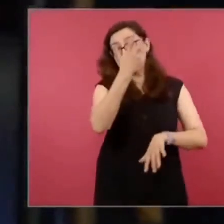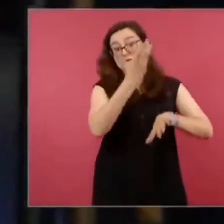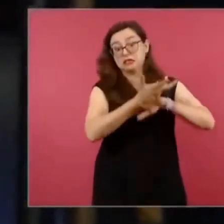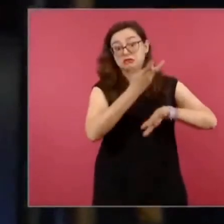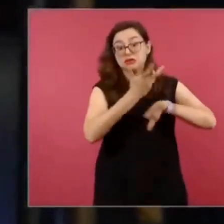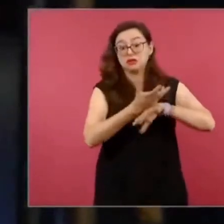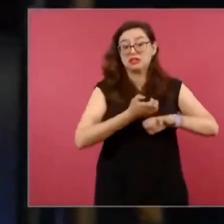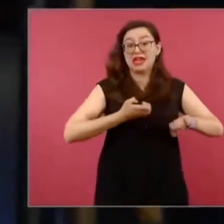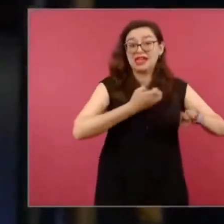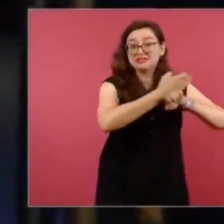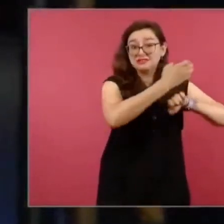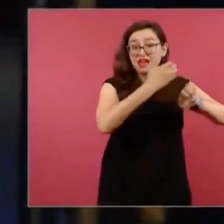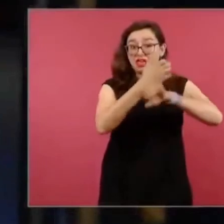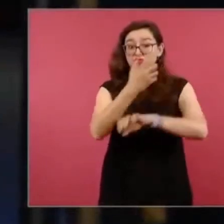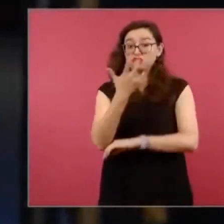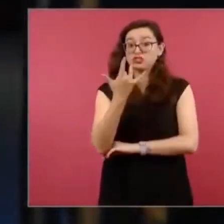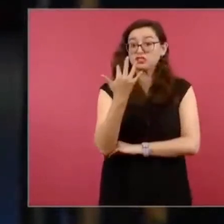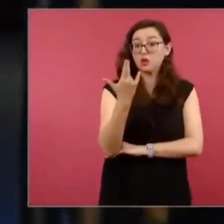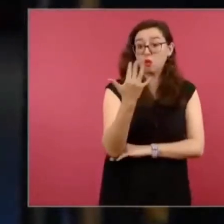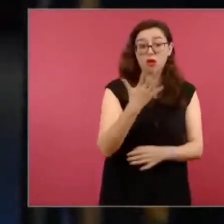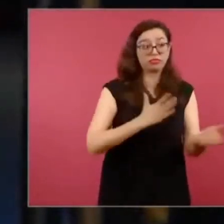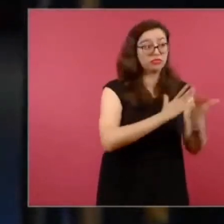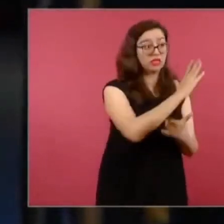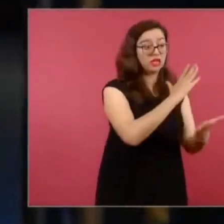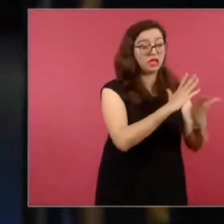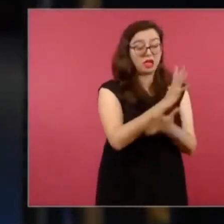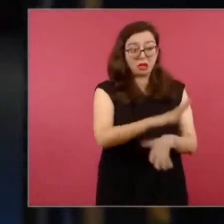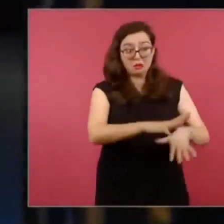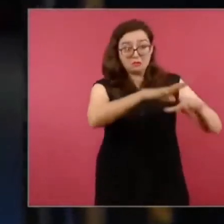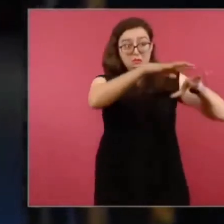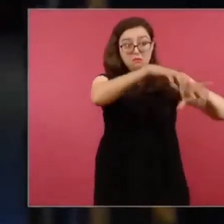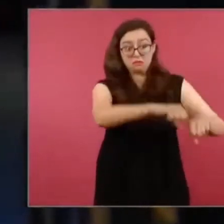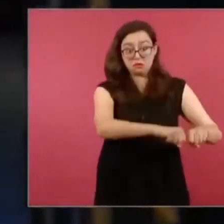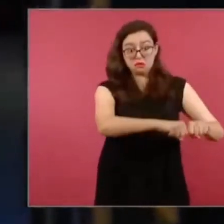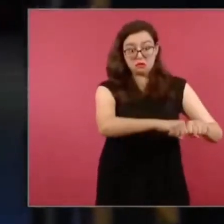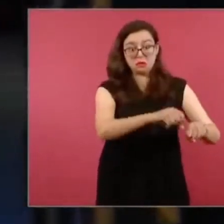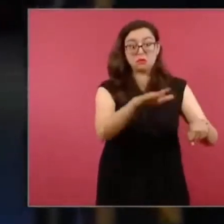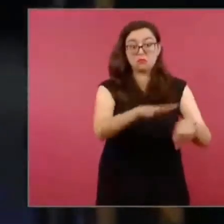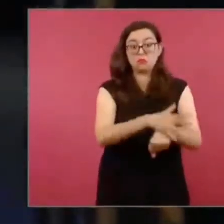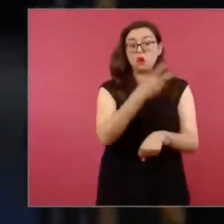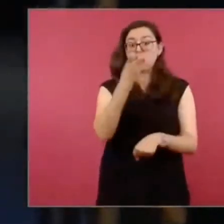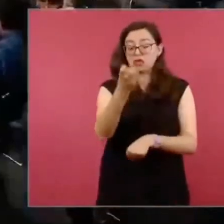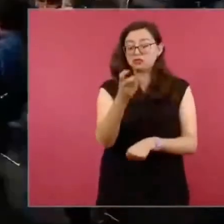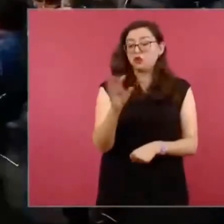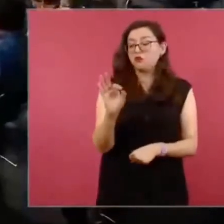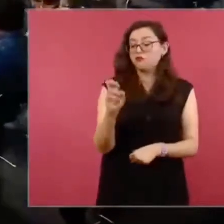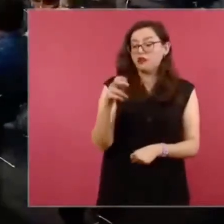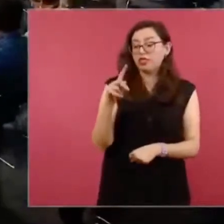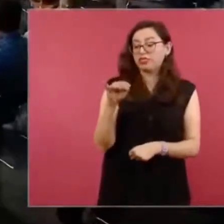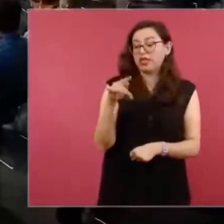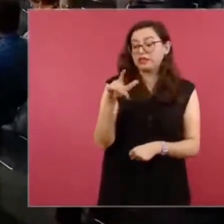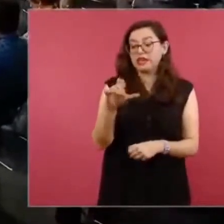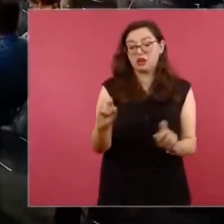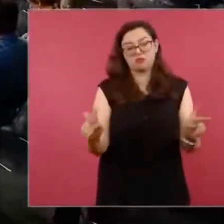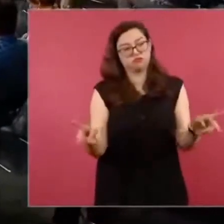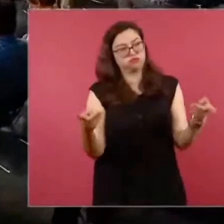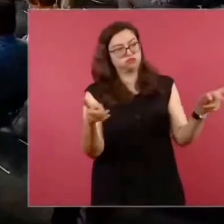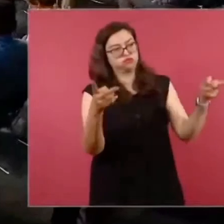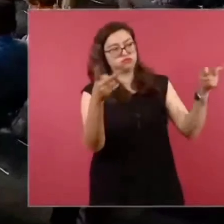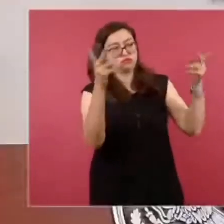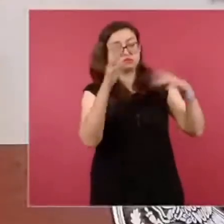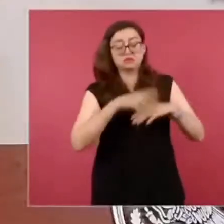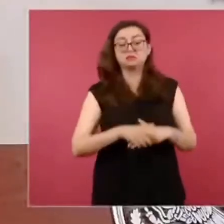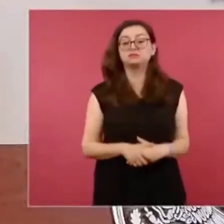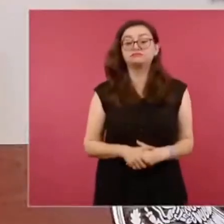juegan un papel fundamental en esta crisis del fentanilo. ¿Cómo lo ve este informe? Pues es su